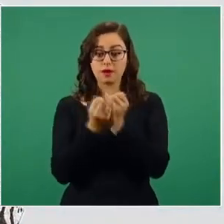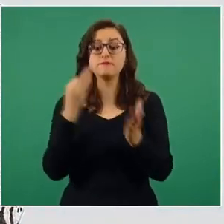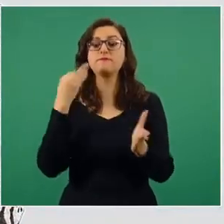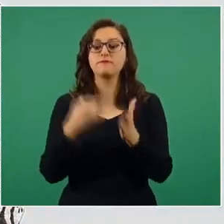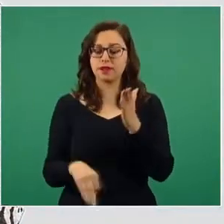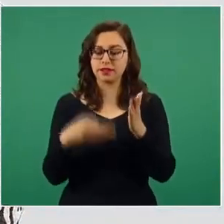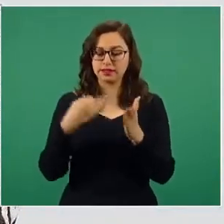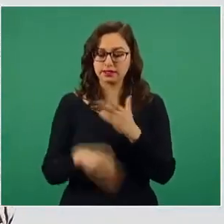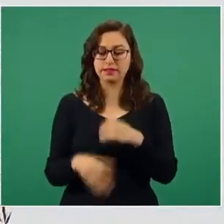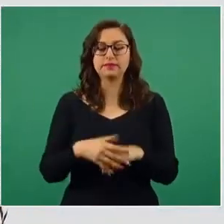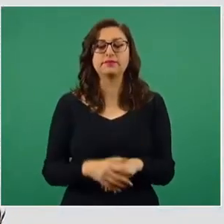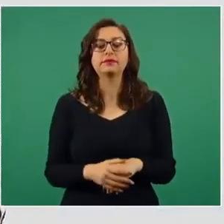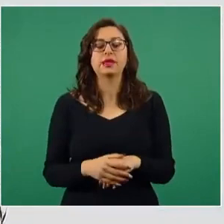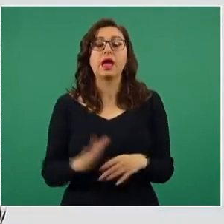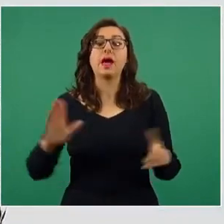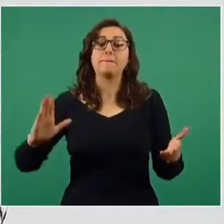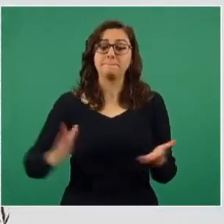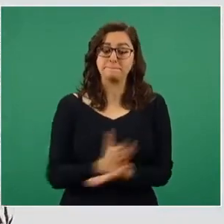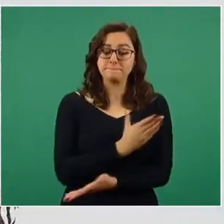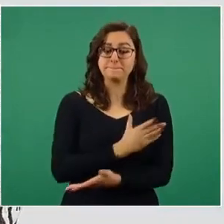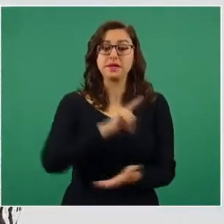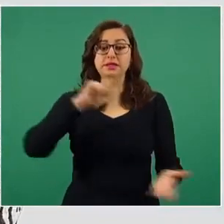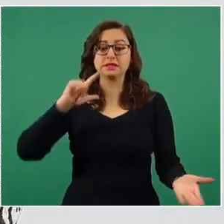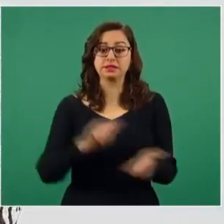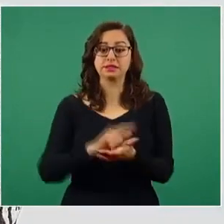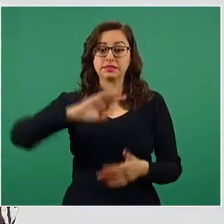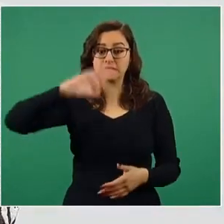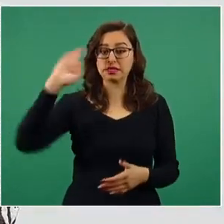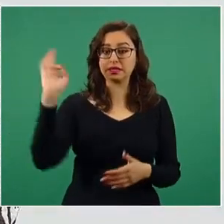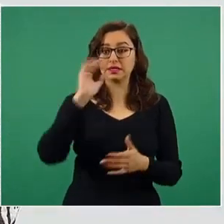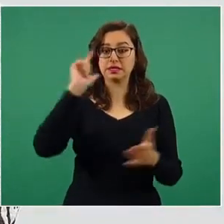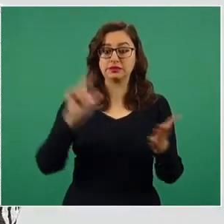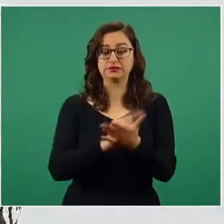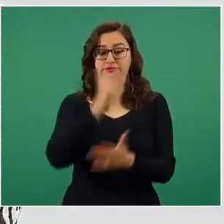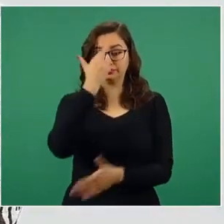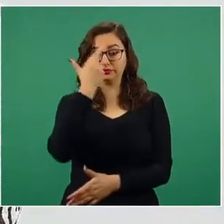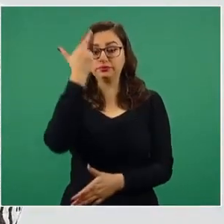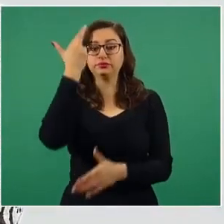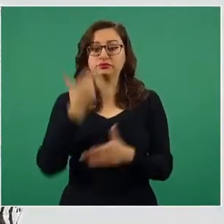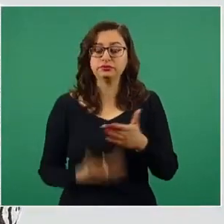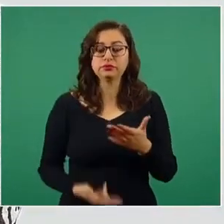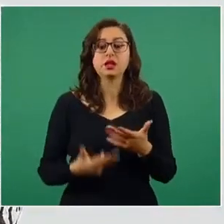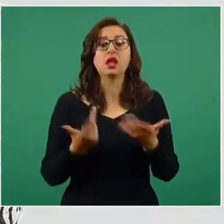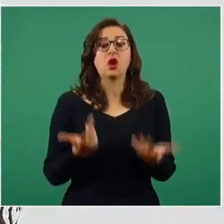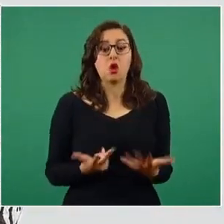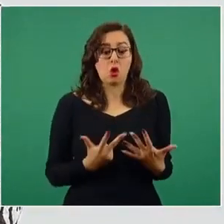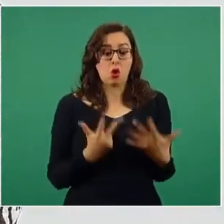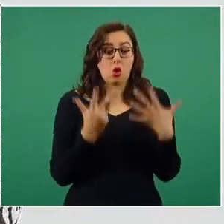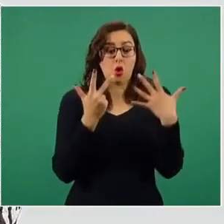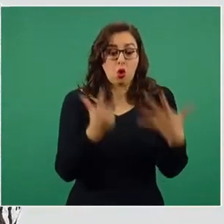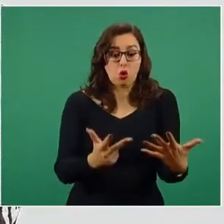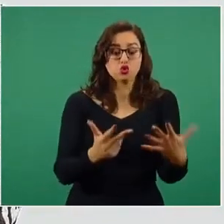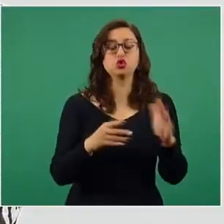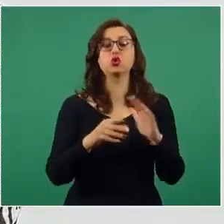del fuero federal se logró una reducción importante en la incidencia de casos como